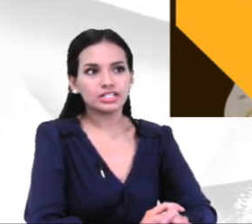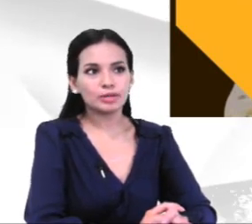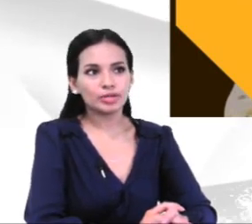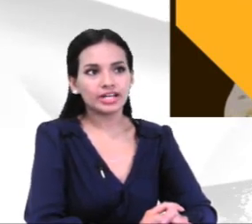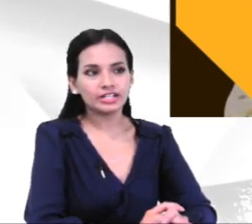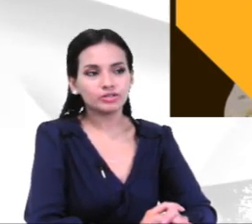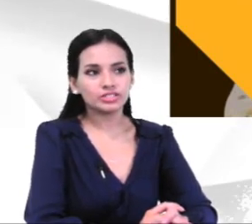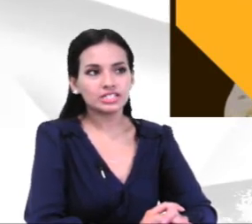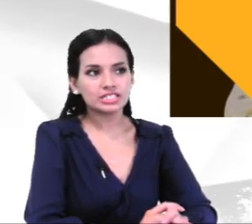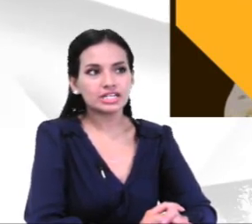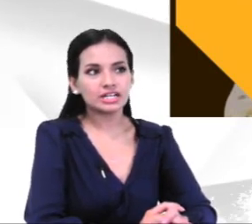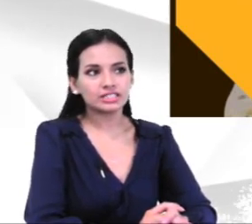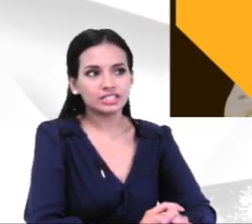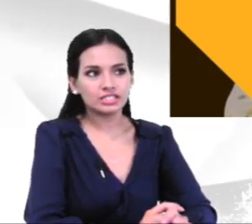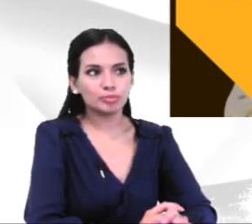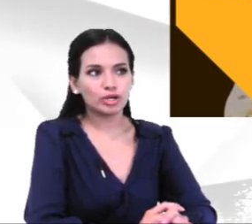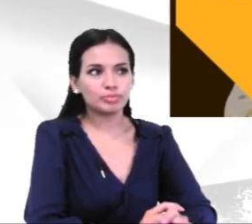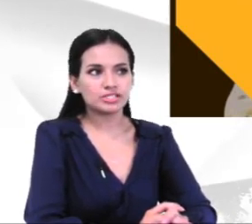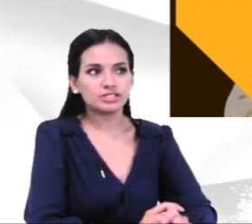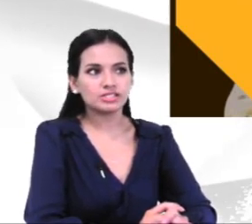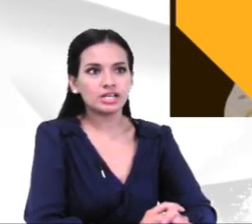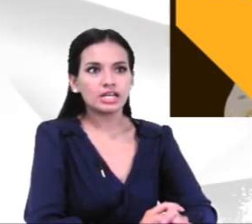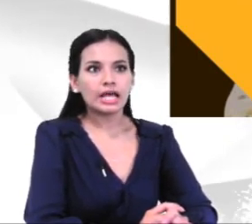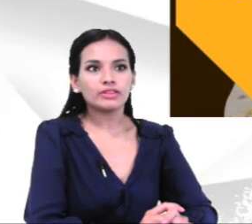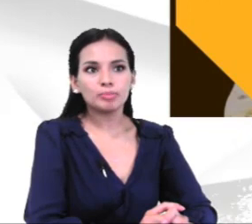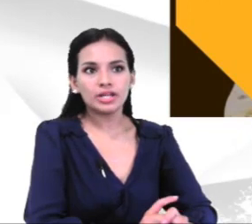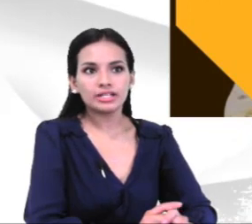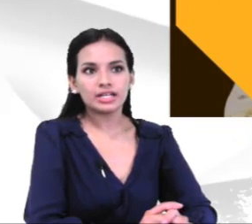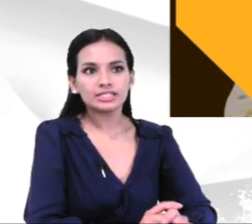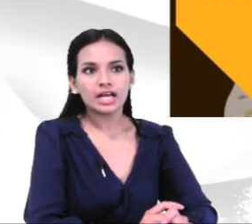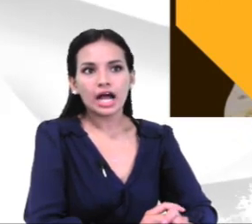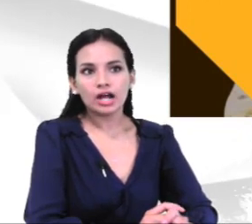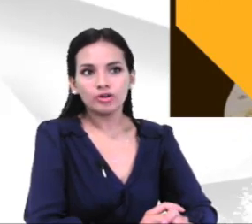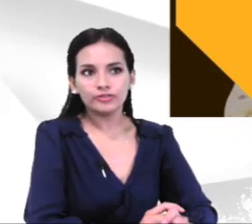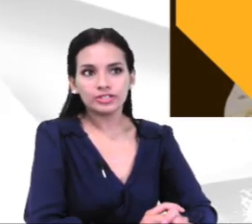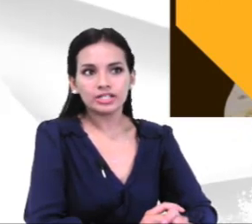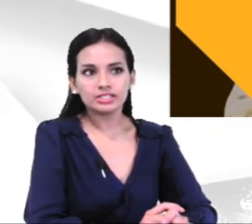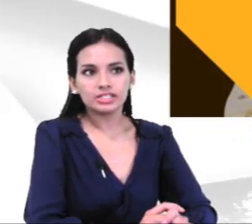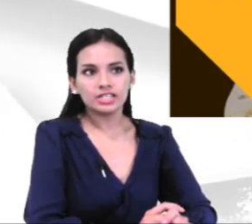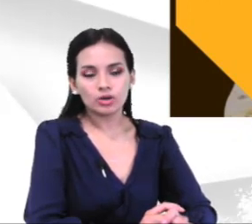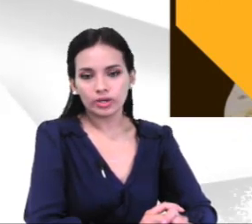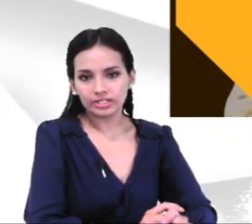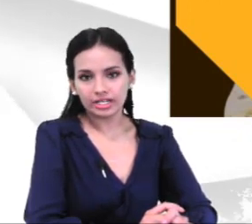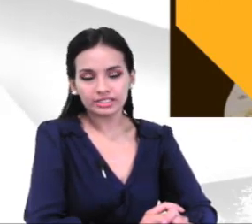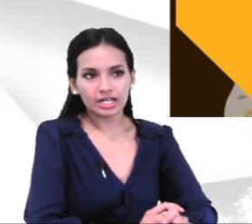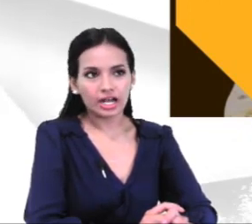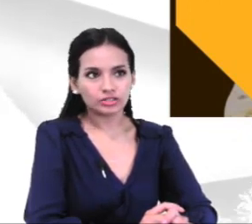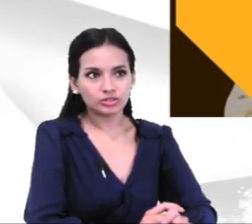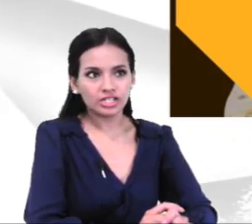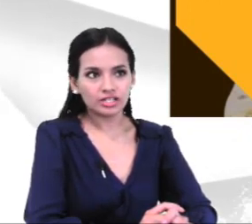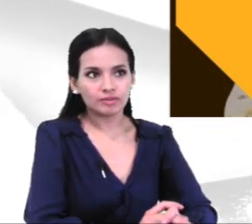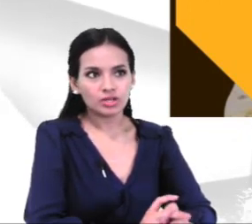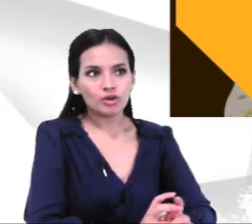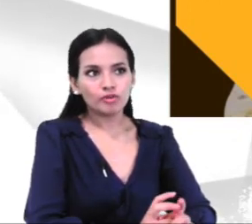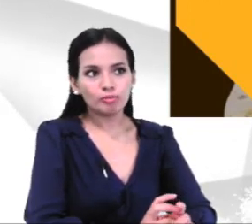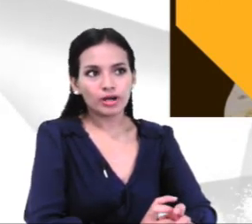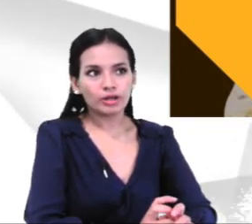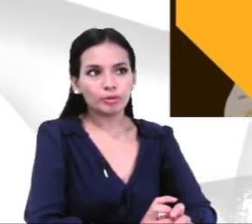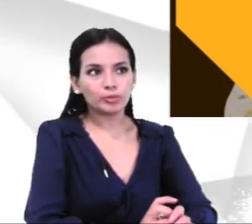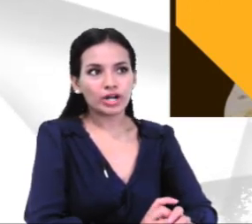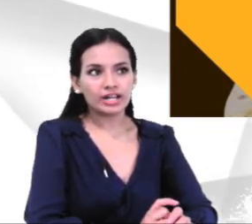terrestre de las playas arenosas se caracteriza por la presencia de plantas halófitas y acuáticas asociada